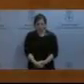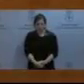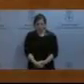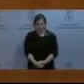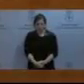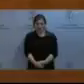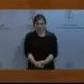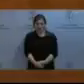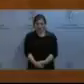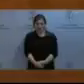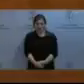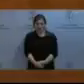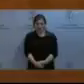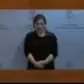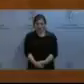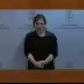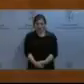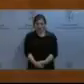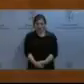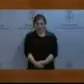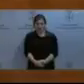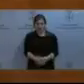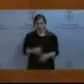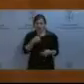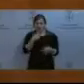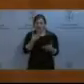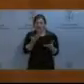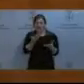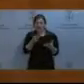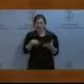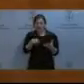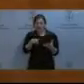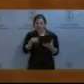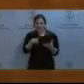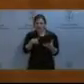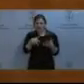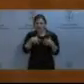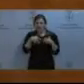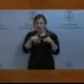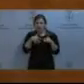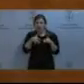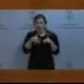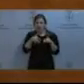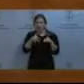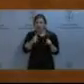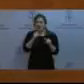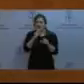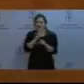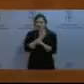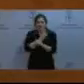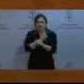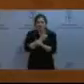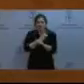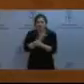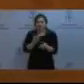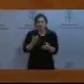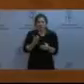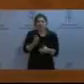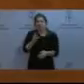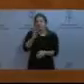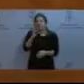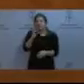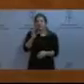Decía que esto no lo venden ustedes ni en la convención del Comic Con. Ya sabe, esa feria que se llena de frikis de Star Trek, Star Wars y otras fantasías. Bueno,